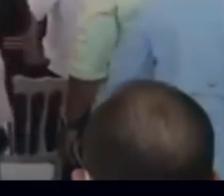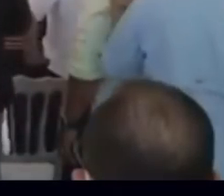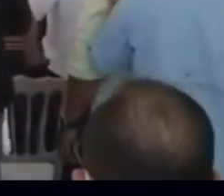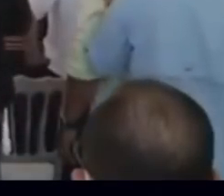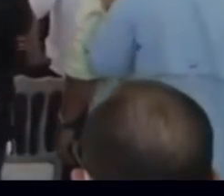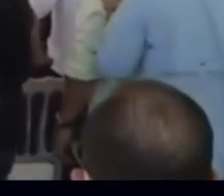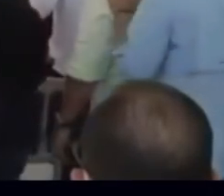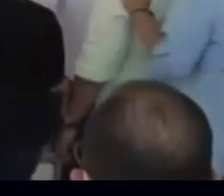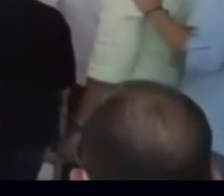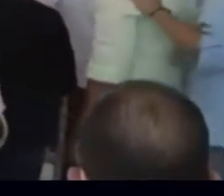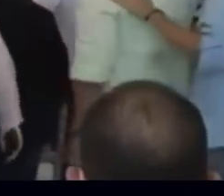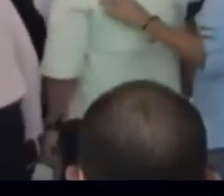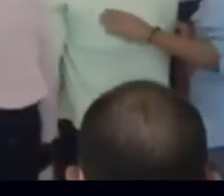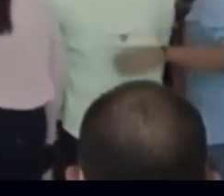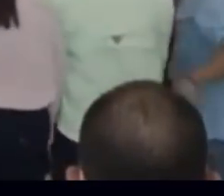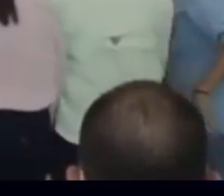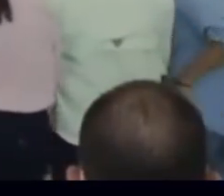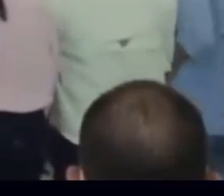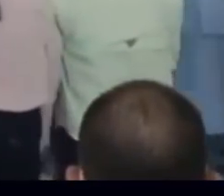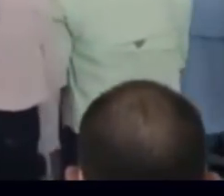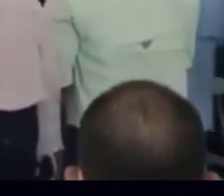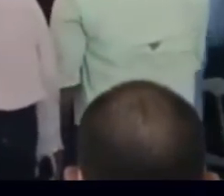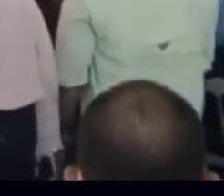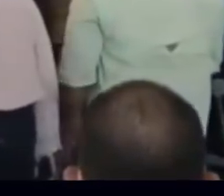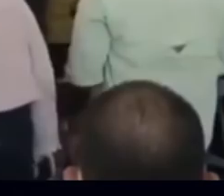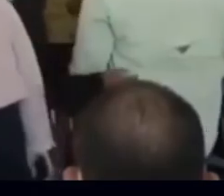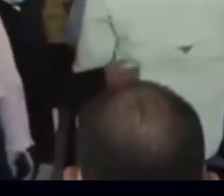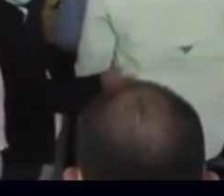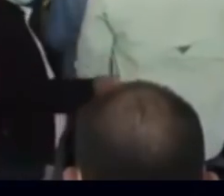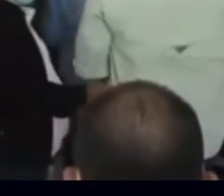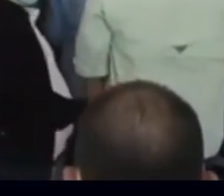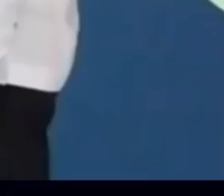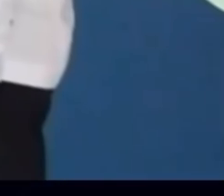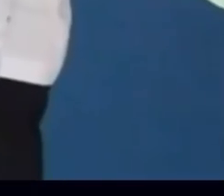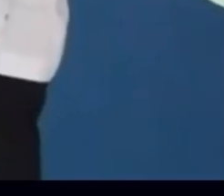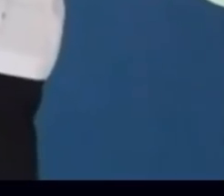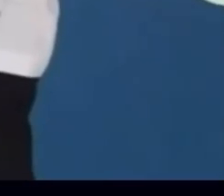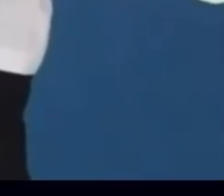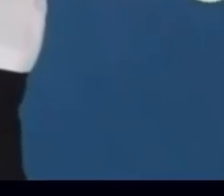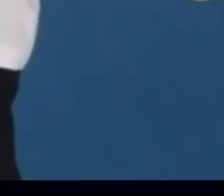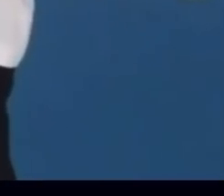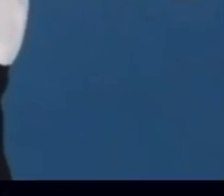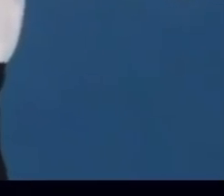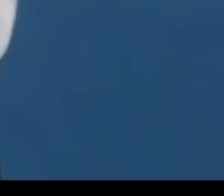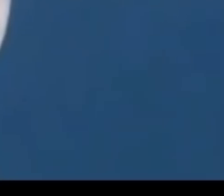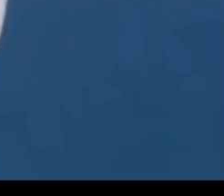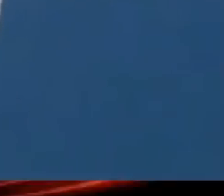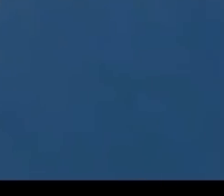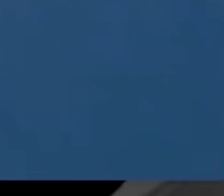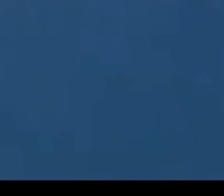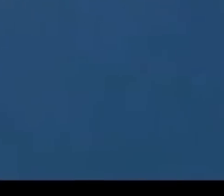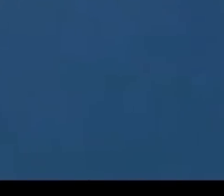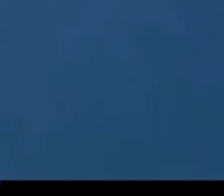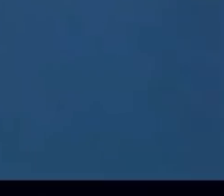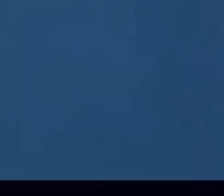favor, acomódense en sus asientos para esta fotografía y video que nos permitirá multiplicar lo